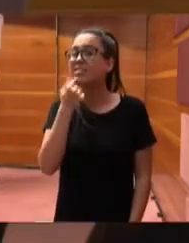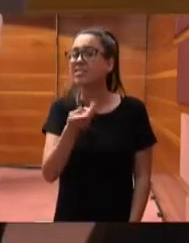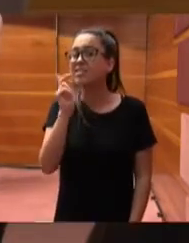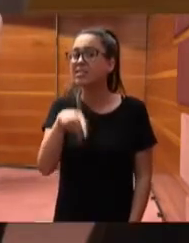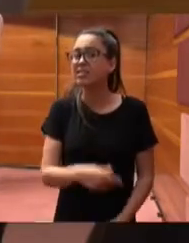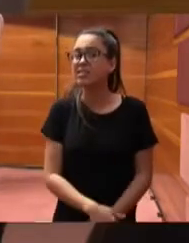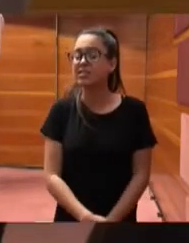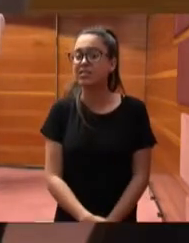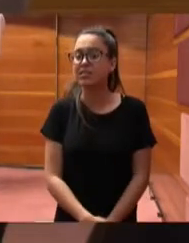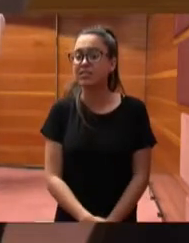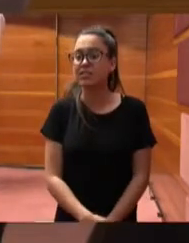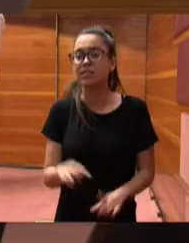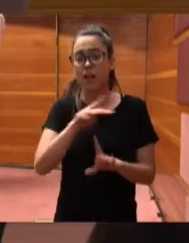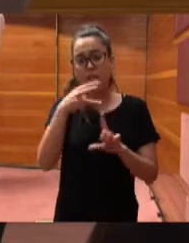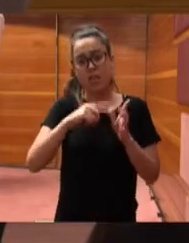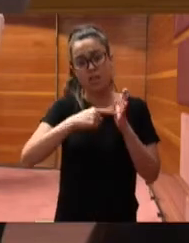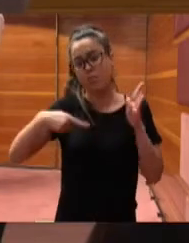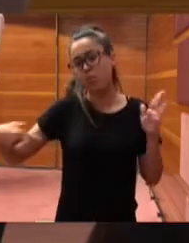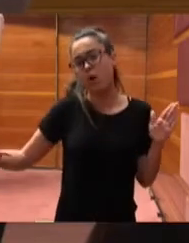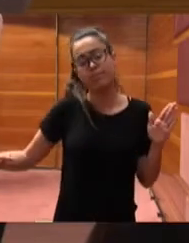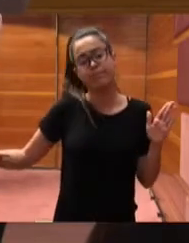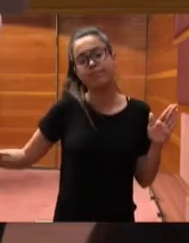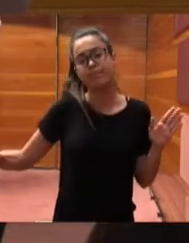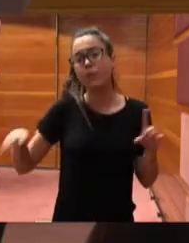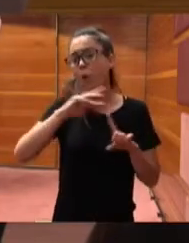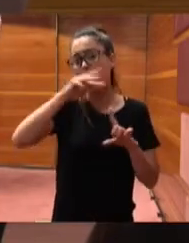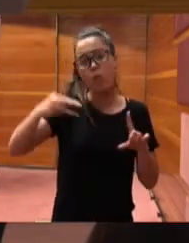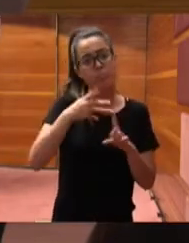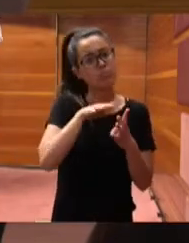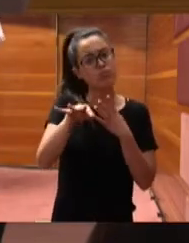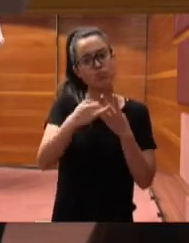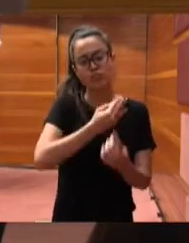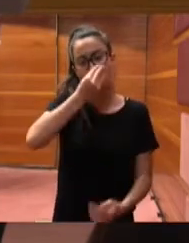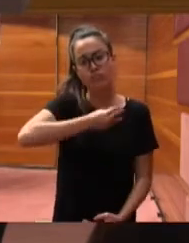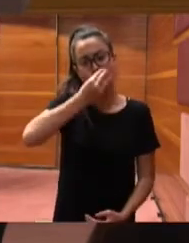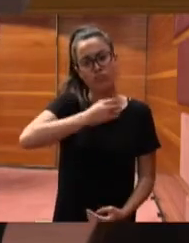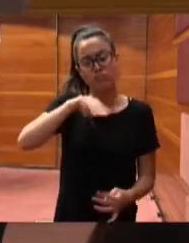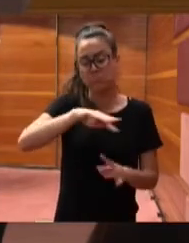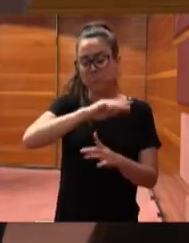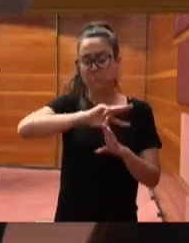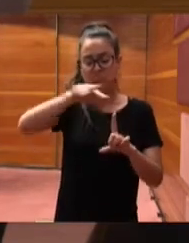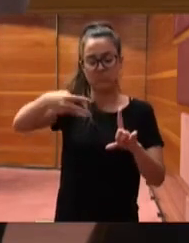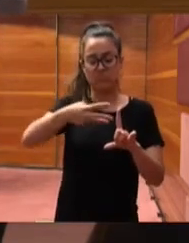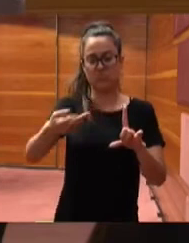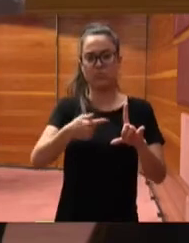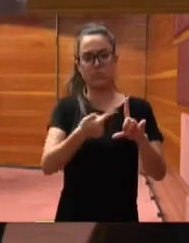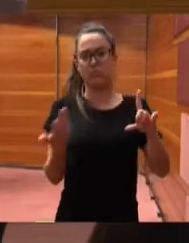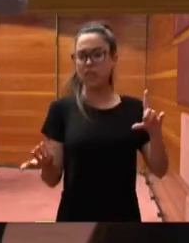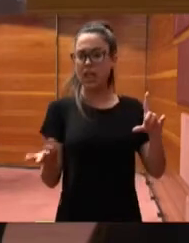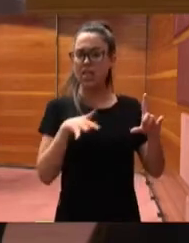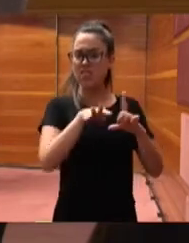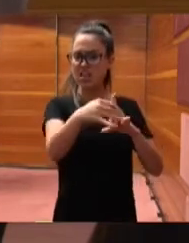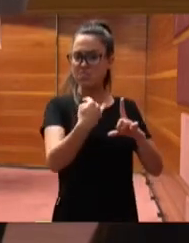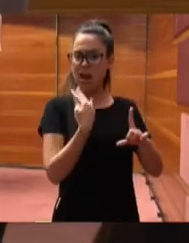la presencia web de Diputación de Gipuzkoa. Resulta que están llevando la transparencia al conjunto de la web. Dice, ¿por qué tener solo un portal de transparencia